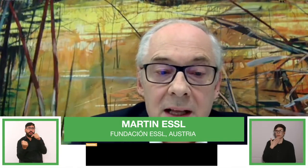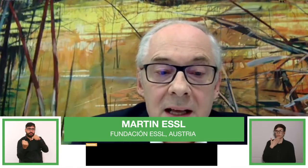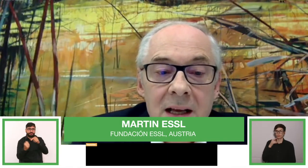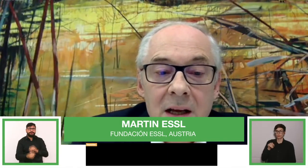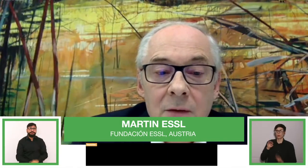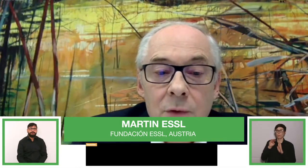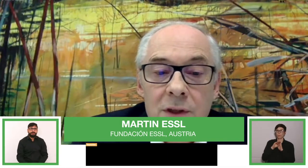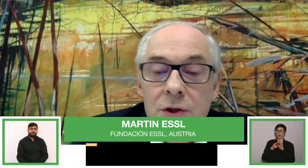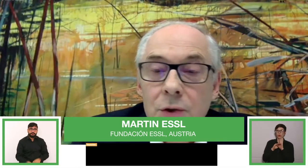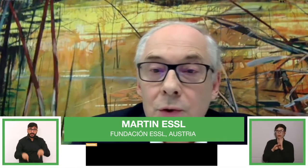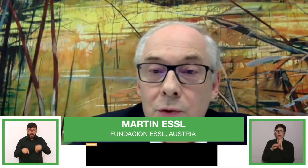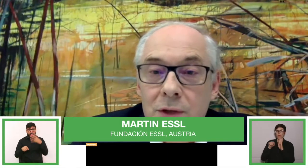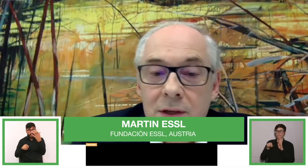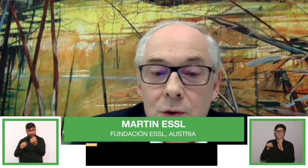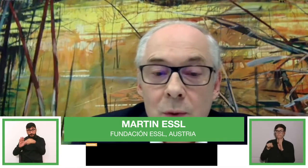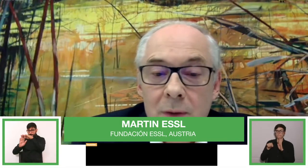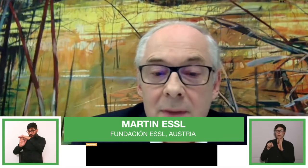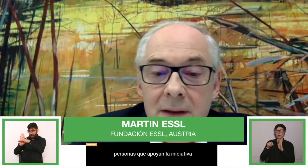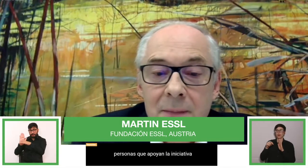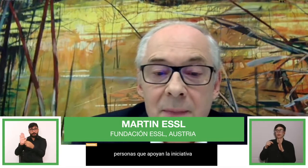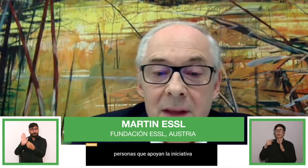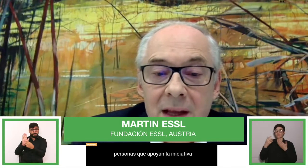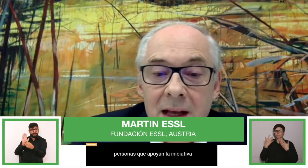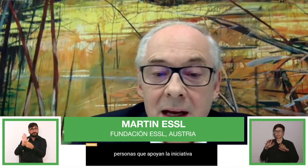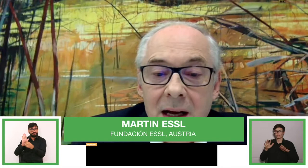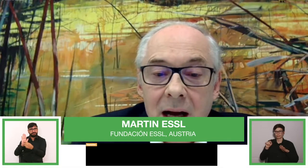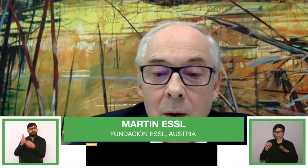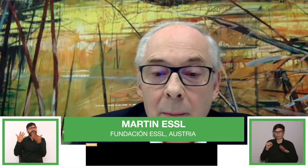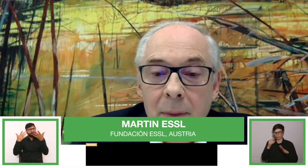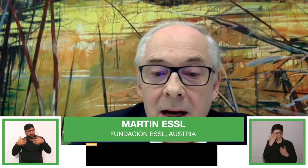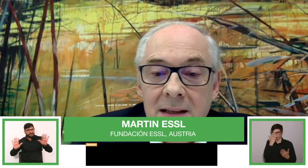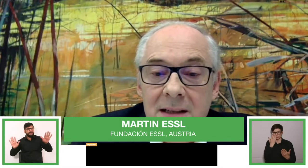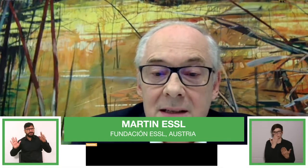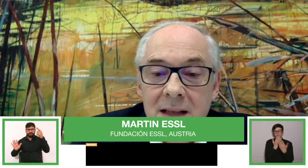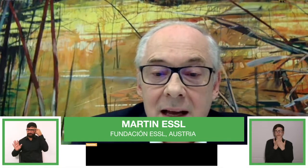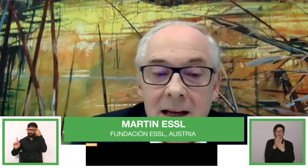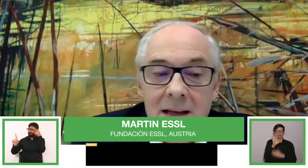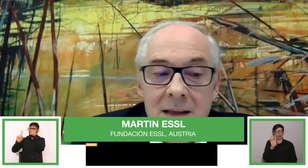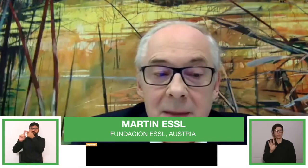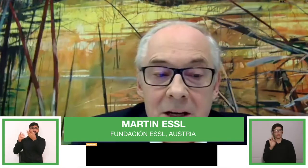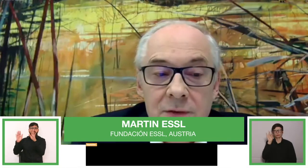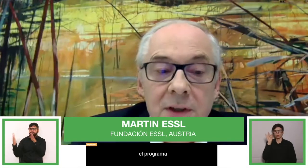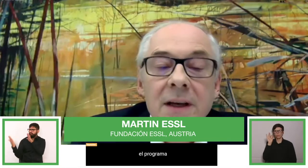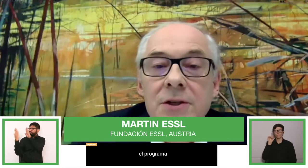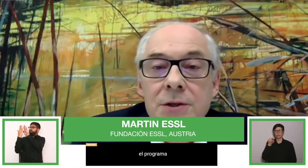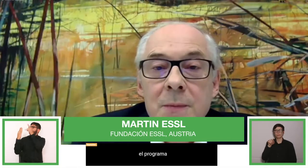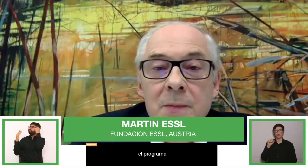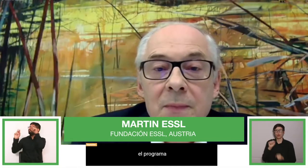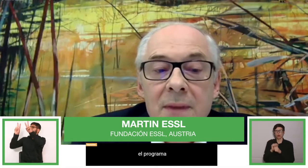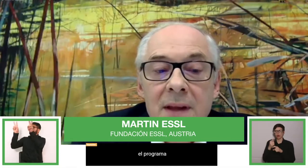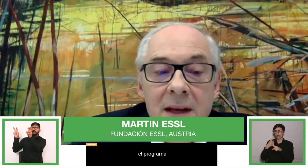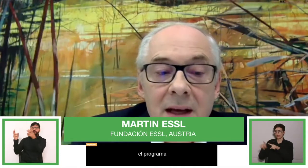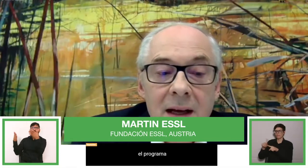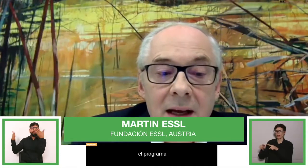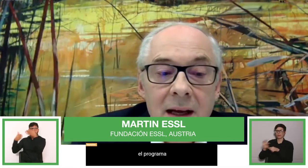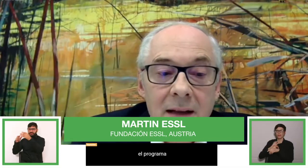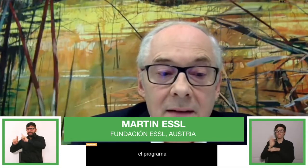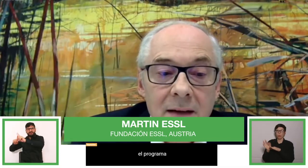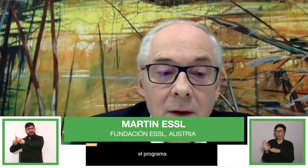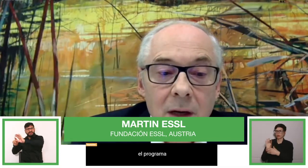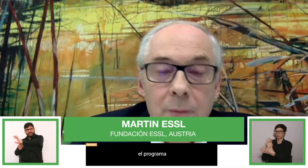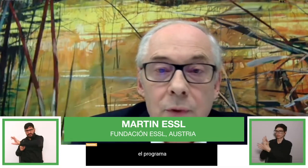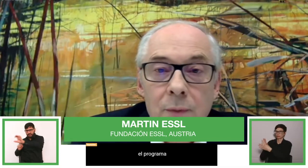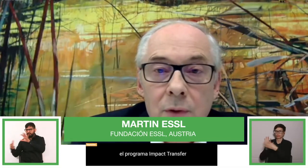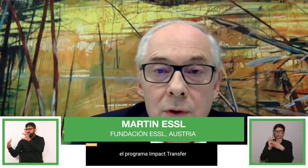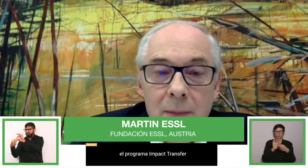Impact Transfer y Ashoka, Fundación Descúbreme y Fundación Esso, nuestros socios, como la Fundación Sabanchi